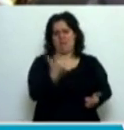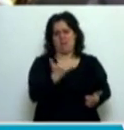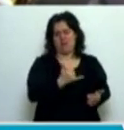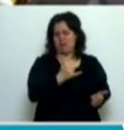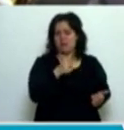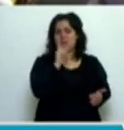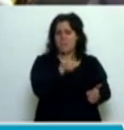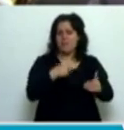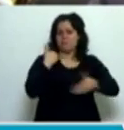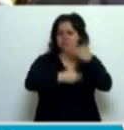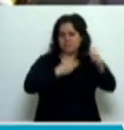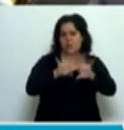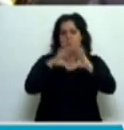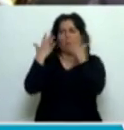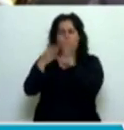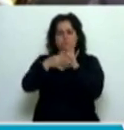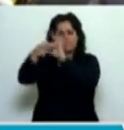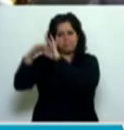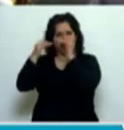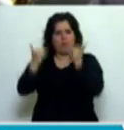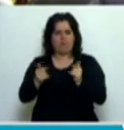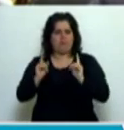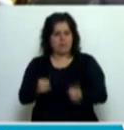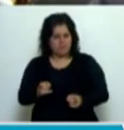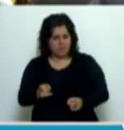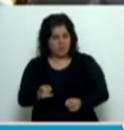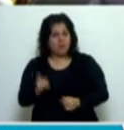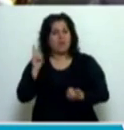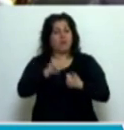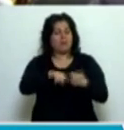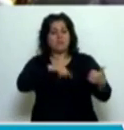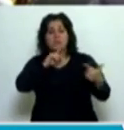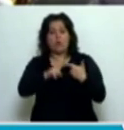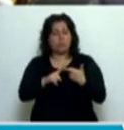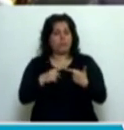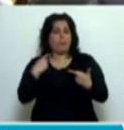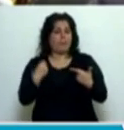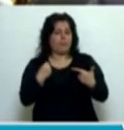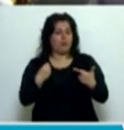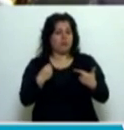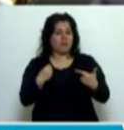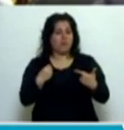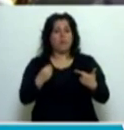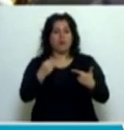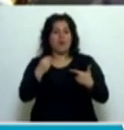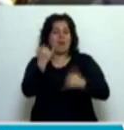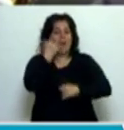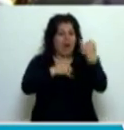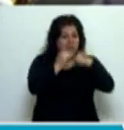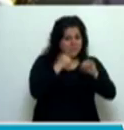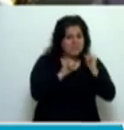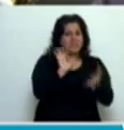dinámica en el mundo y en el mercado argentino. Y también es importante porque esos activos estatales deben